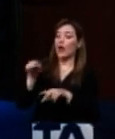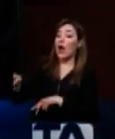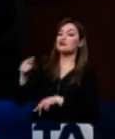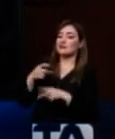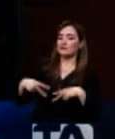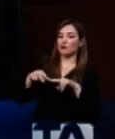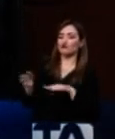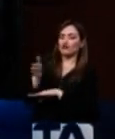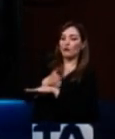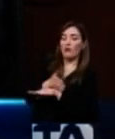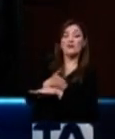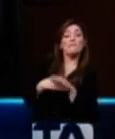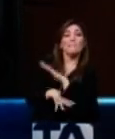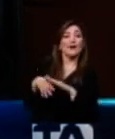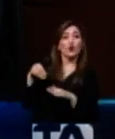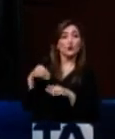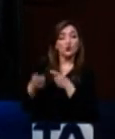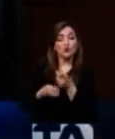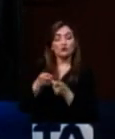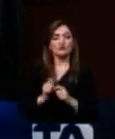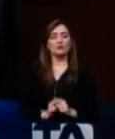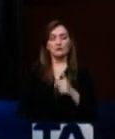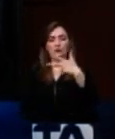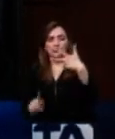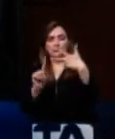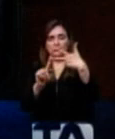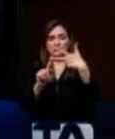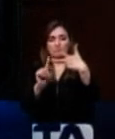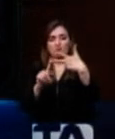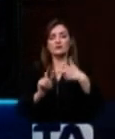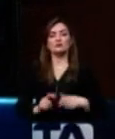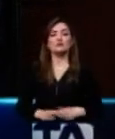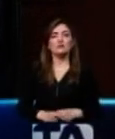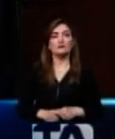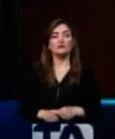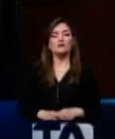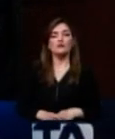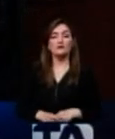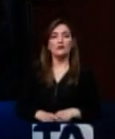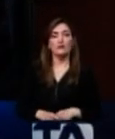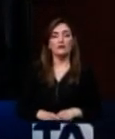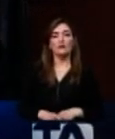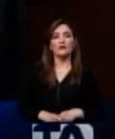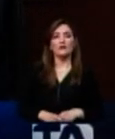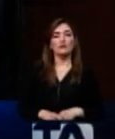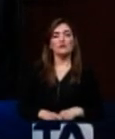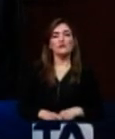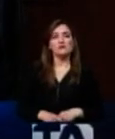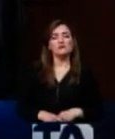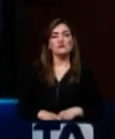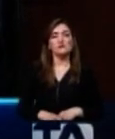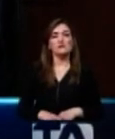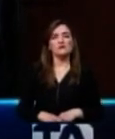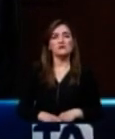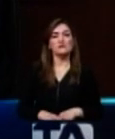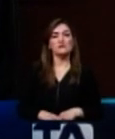preventas petroleras un tercer aspecto contenido en este informe se refiere a las implicaciones